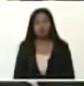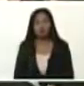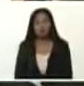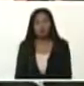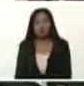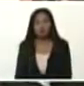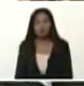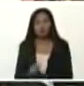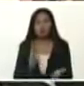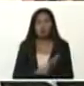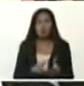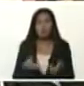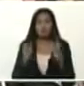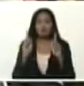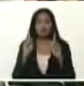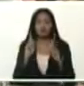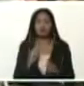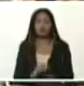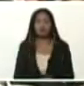Cúmplase.